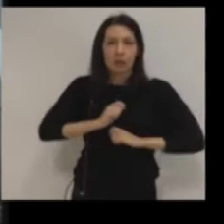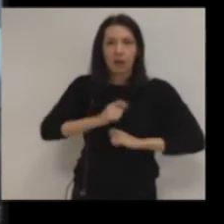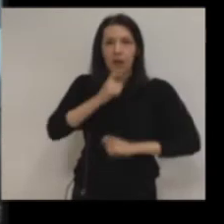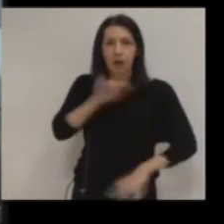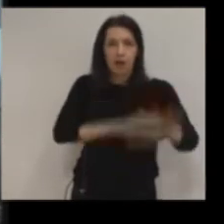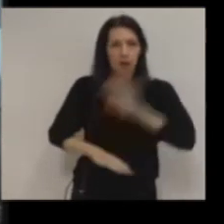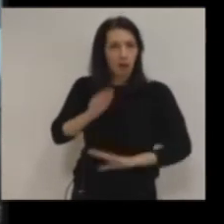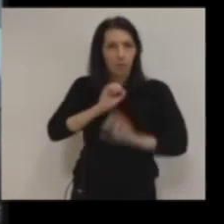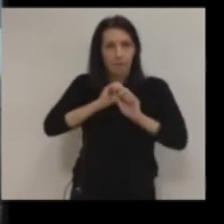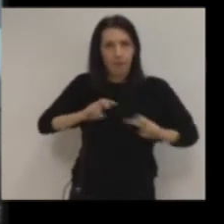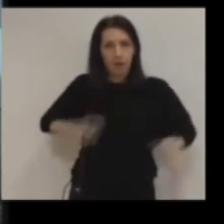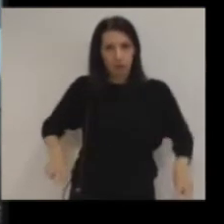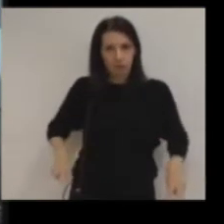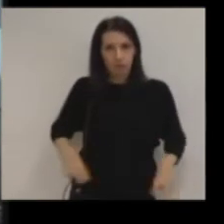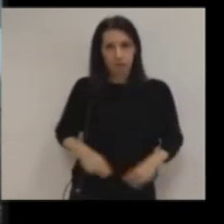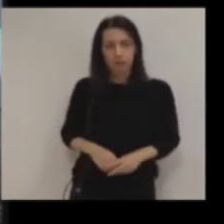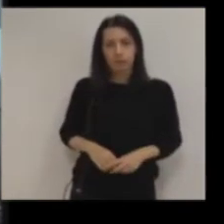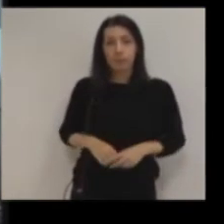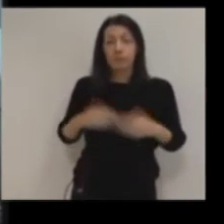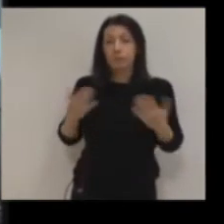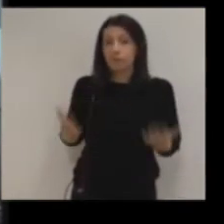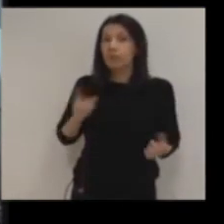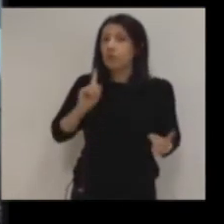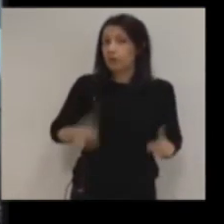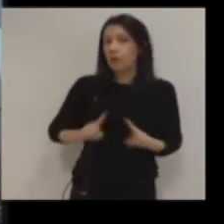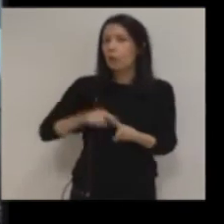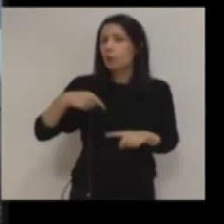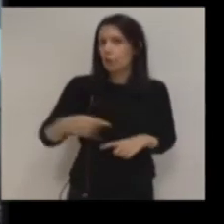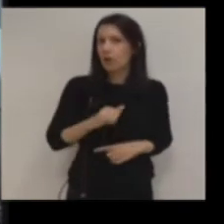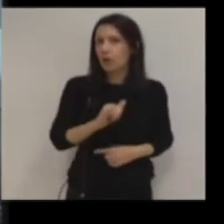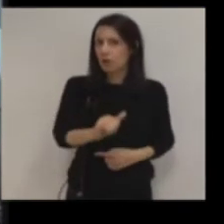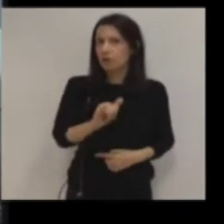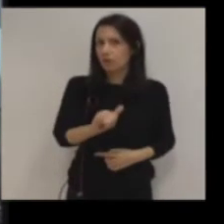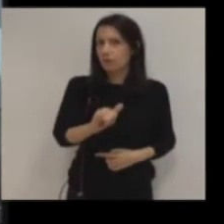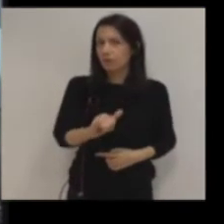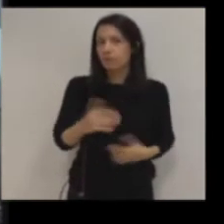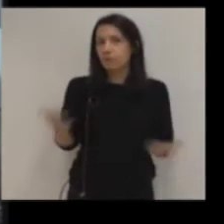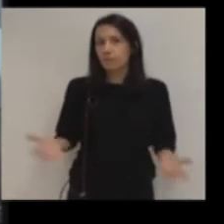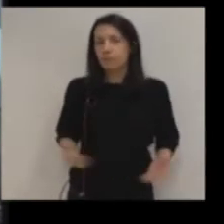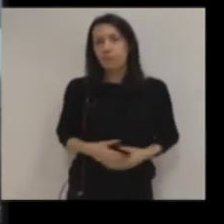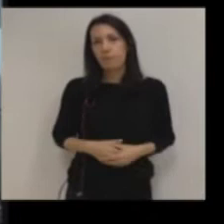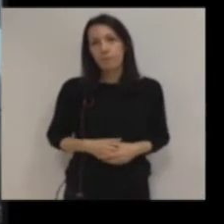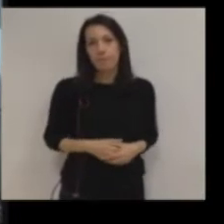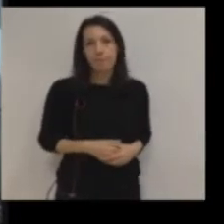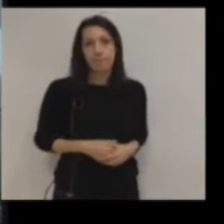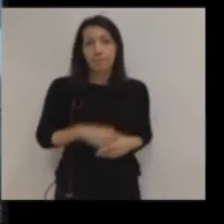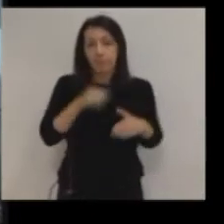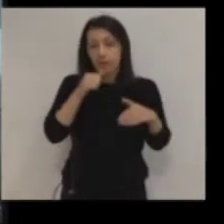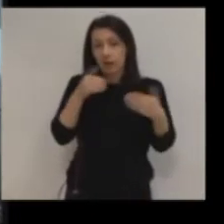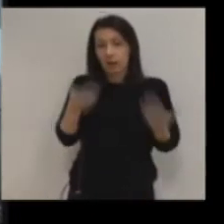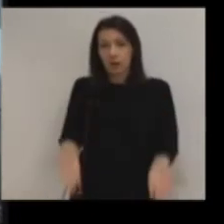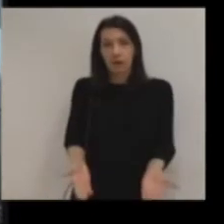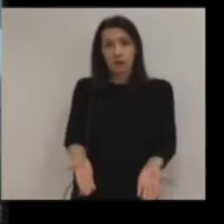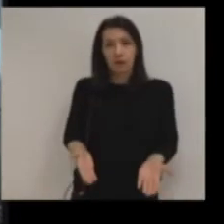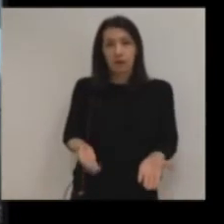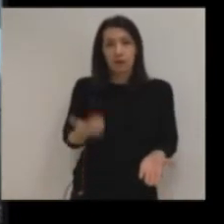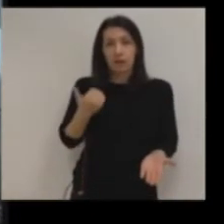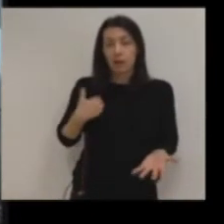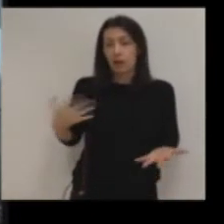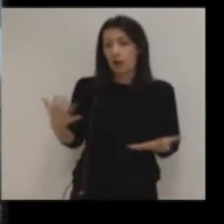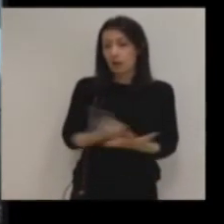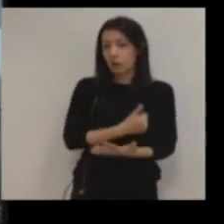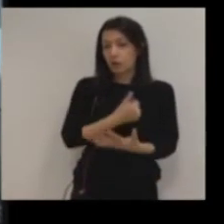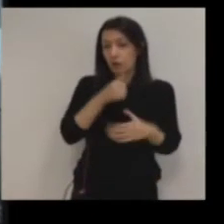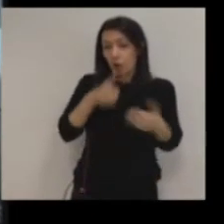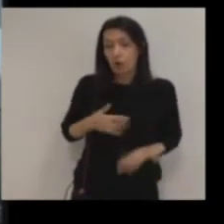incide, y esto es que incide en y que la tiene persona, consecuencias, y que tiene consecuencias. Hoy en día nos han informatizado. Hoy